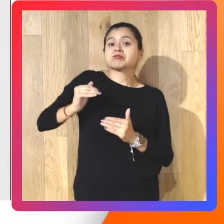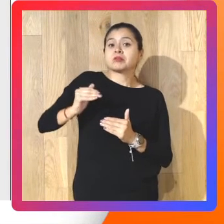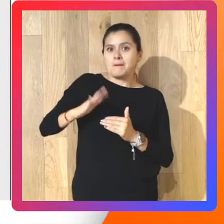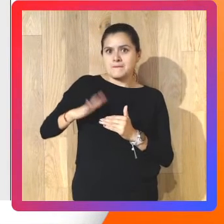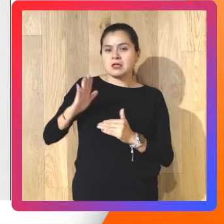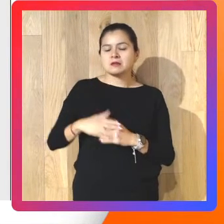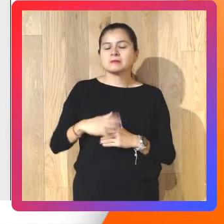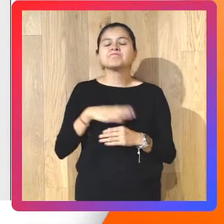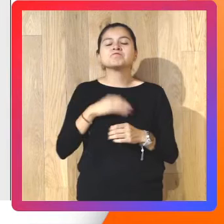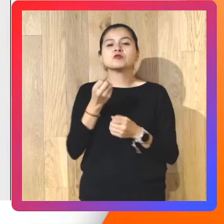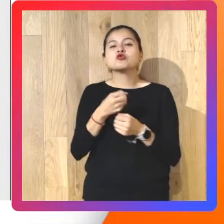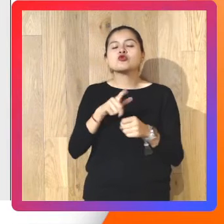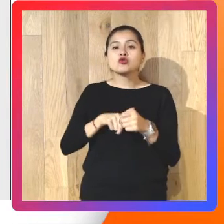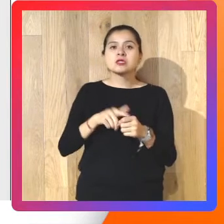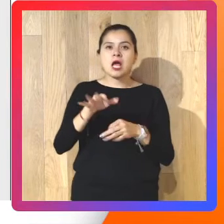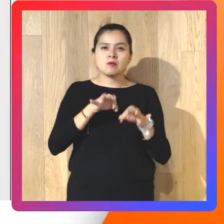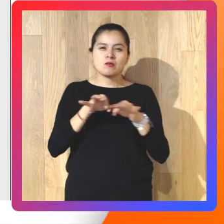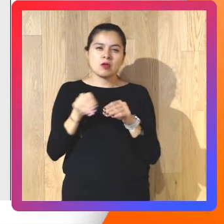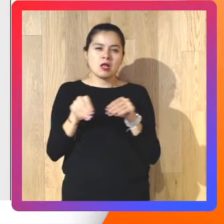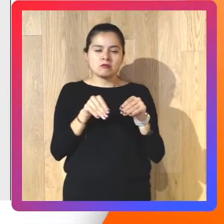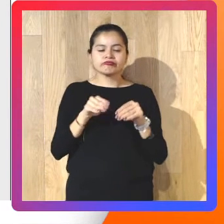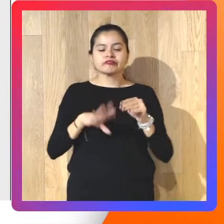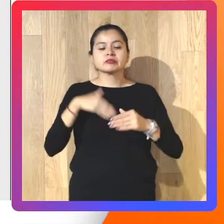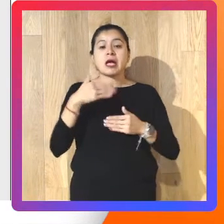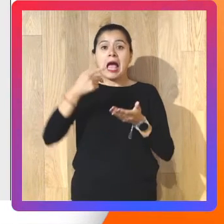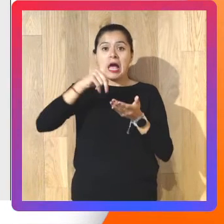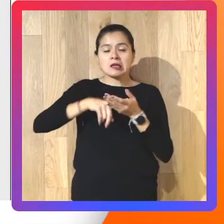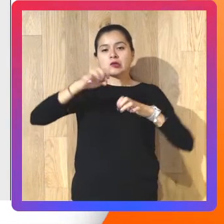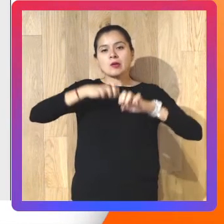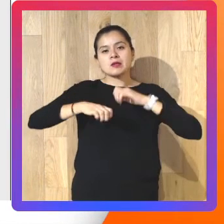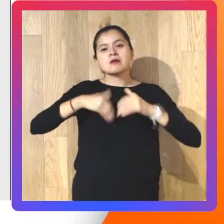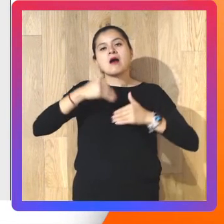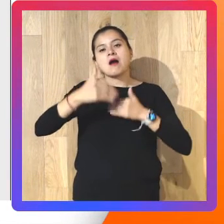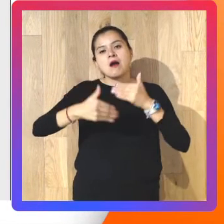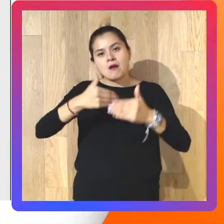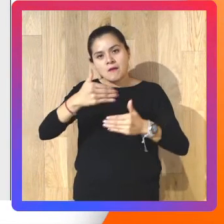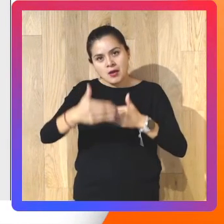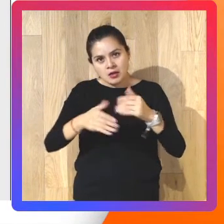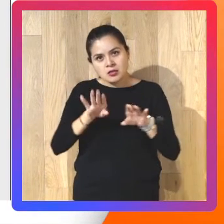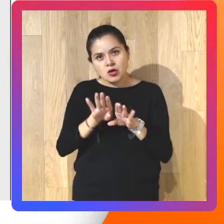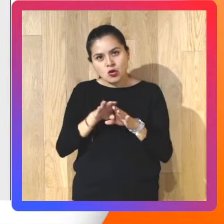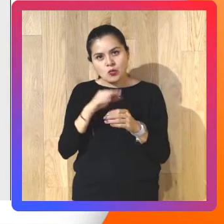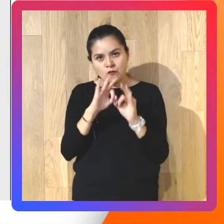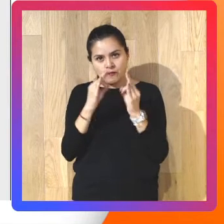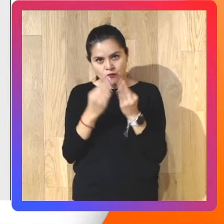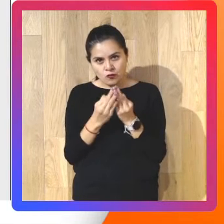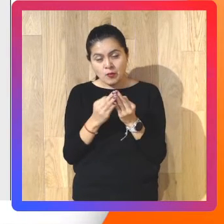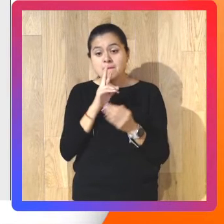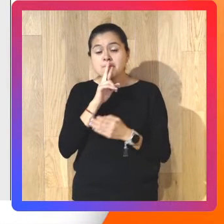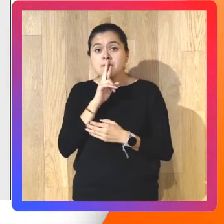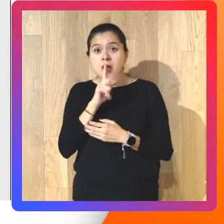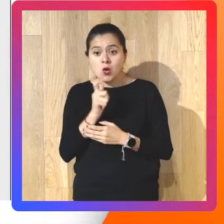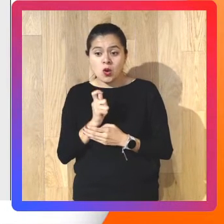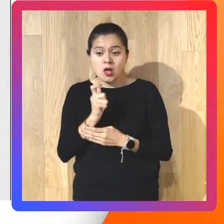social, medir cuántos empleados avanzan dentro de la empresa, cuántos empleados mejoran